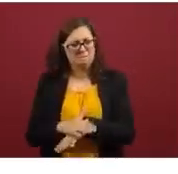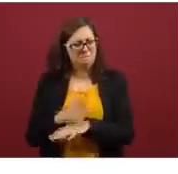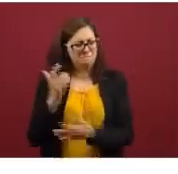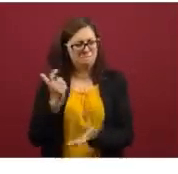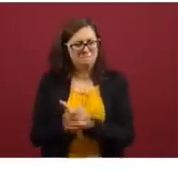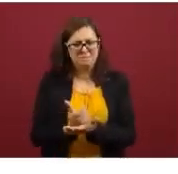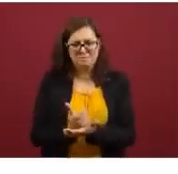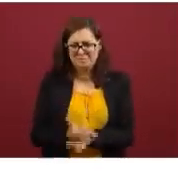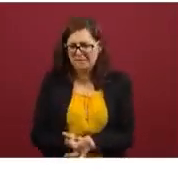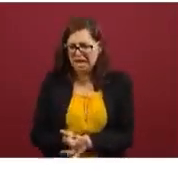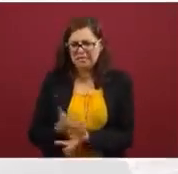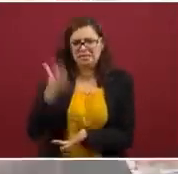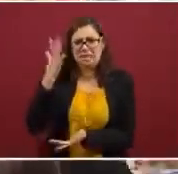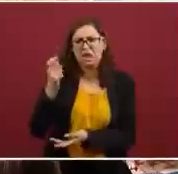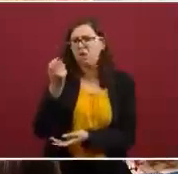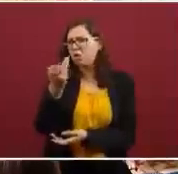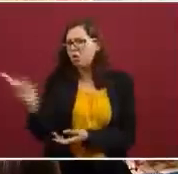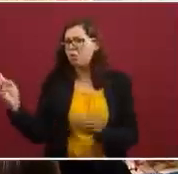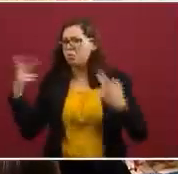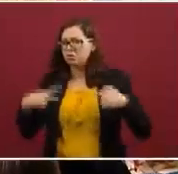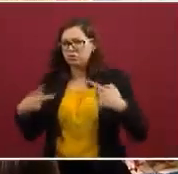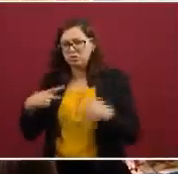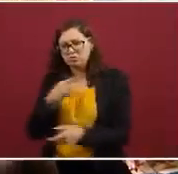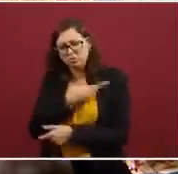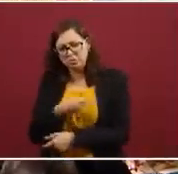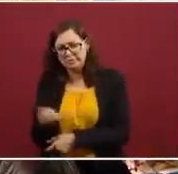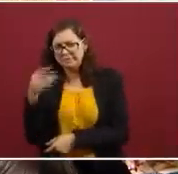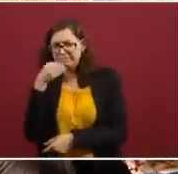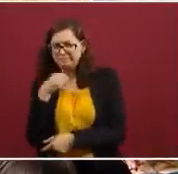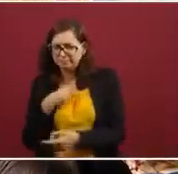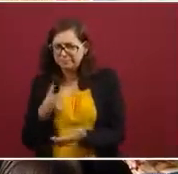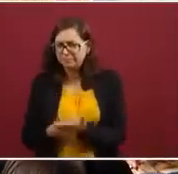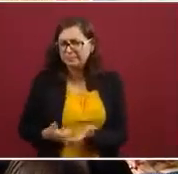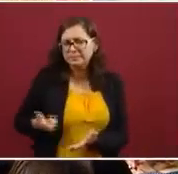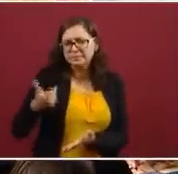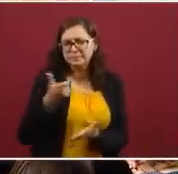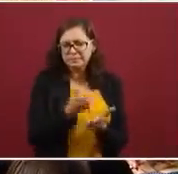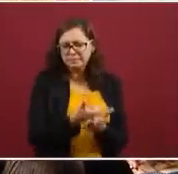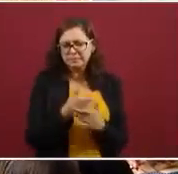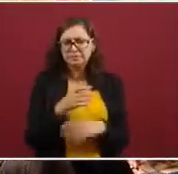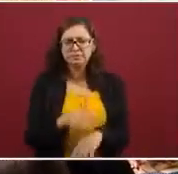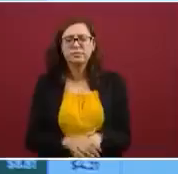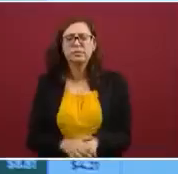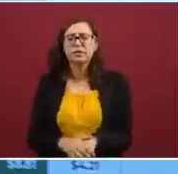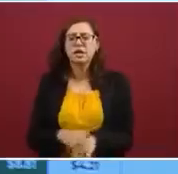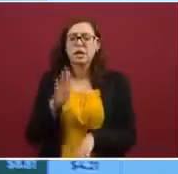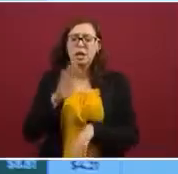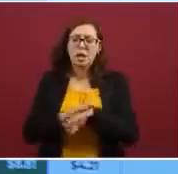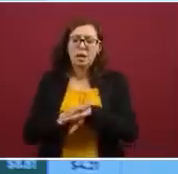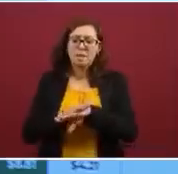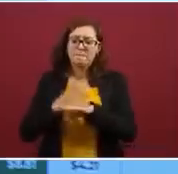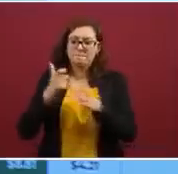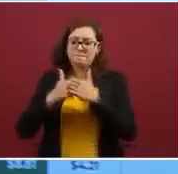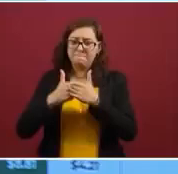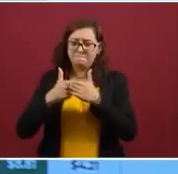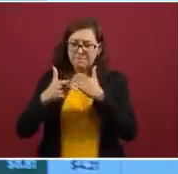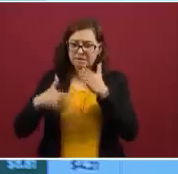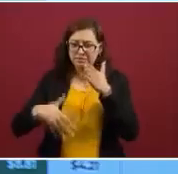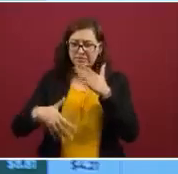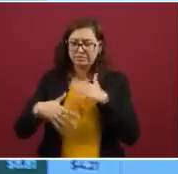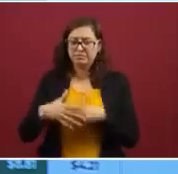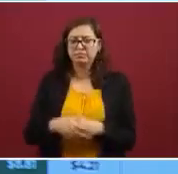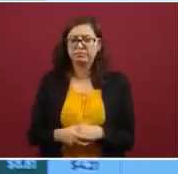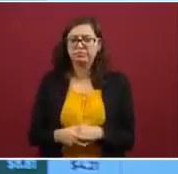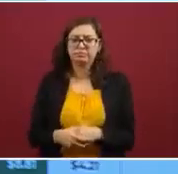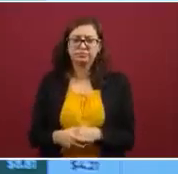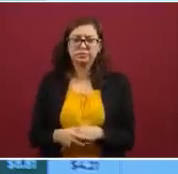tiene menos para pagar el gas. Y en los que dan más económico en este segmento del mercado, que